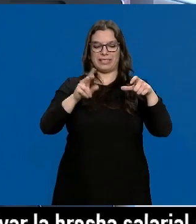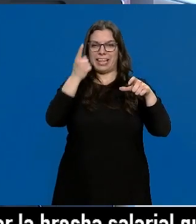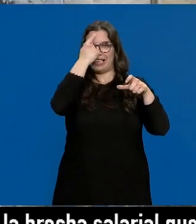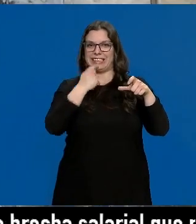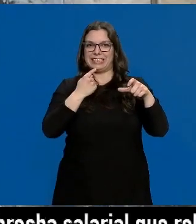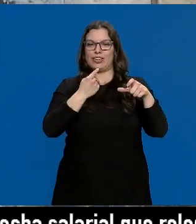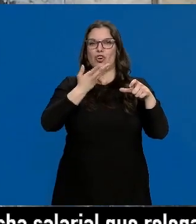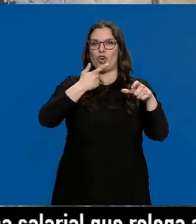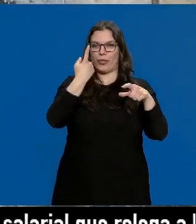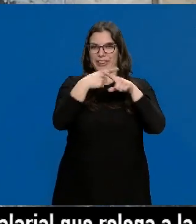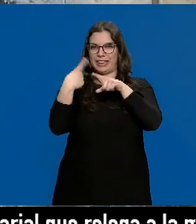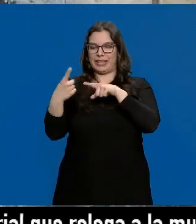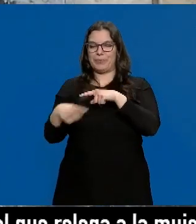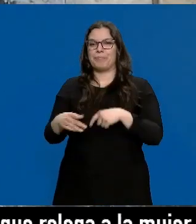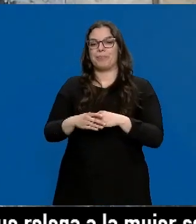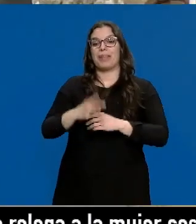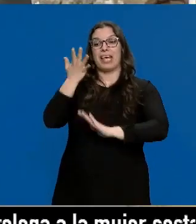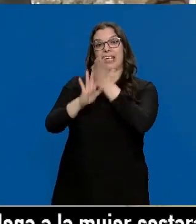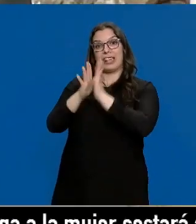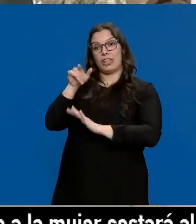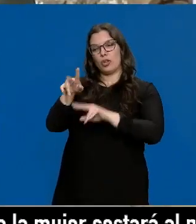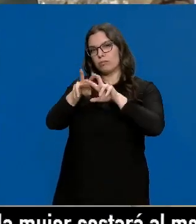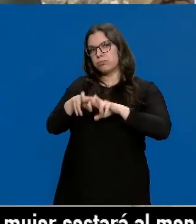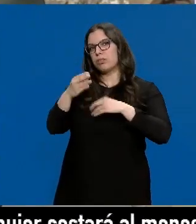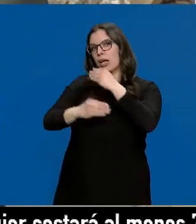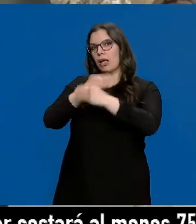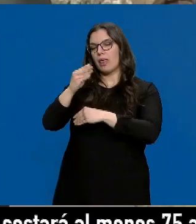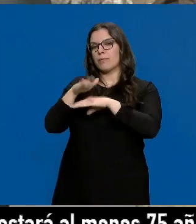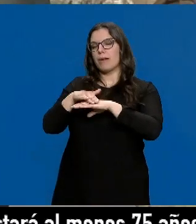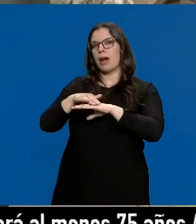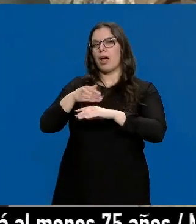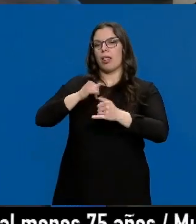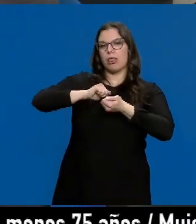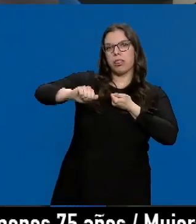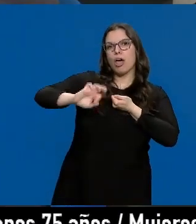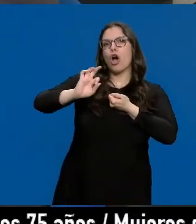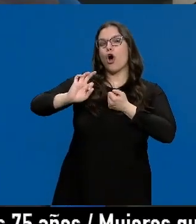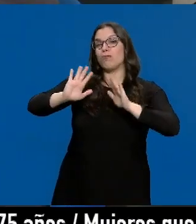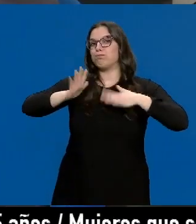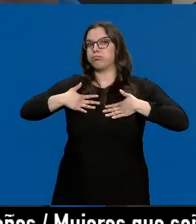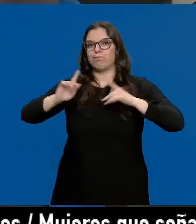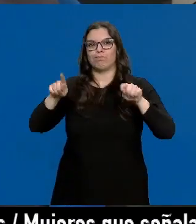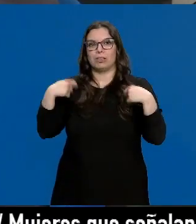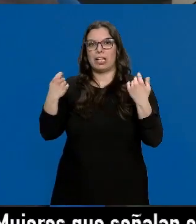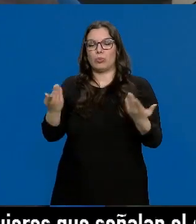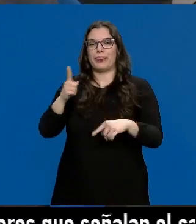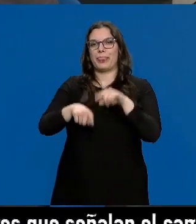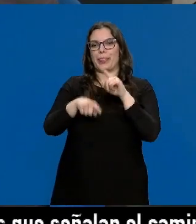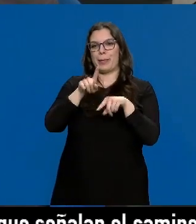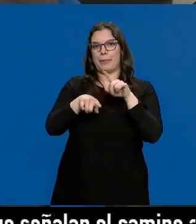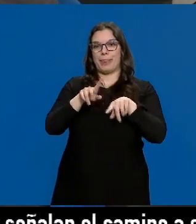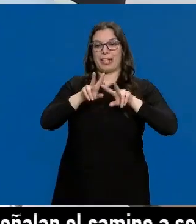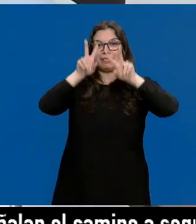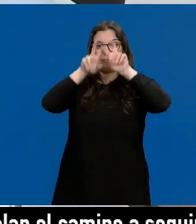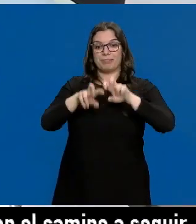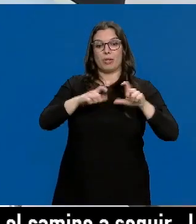color. En incendios trabajan para determinar si los fuegos son fortuitos o provocados. El objetivo de los informes periciales de las